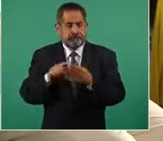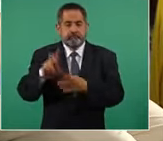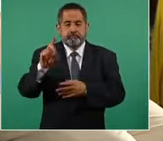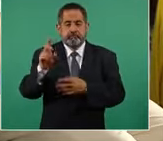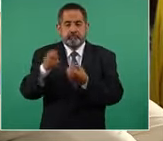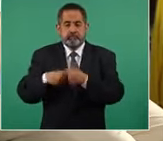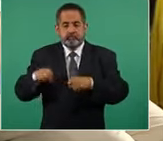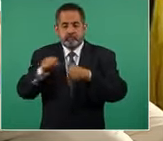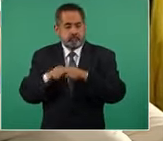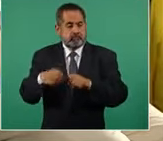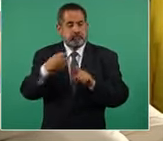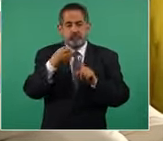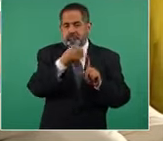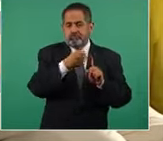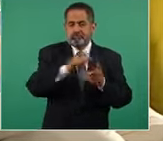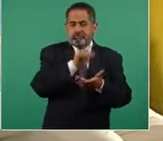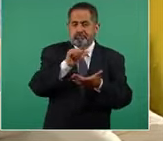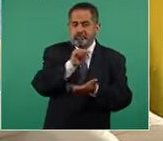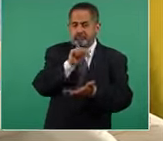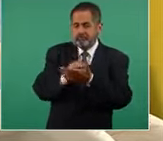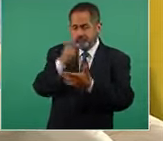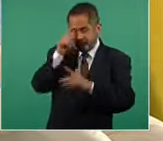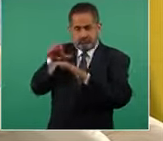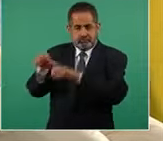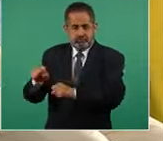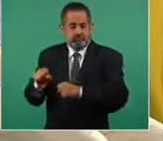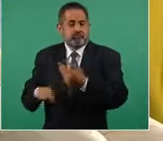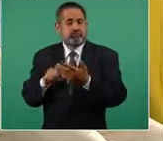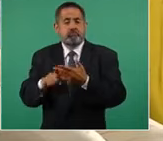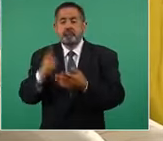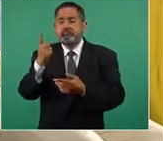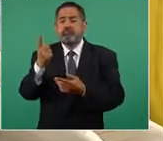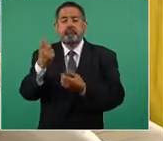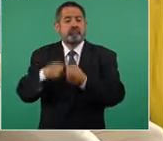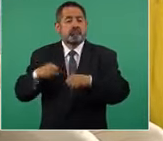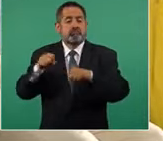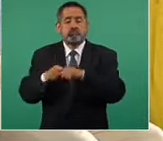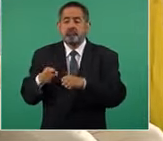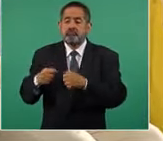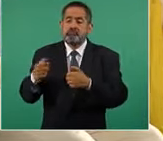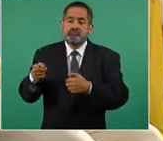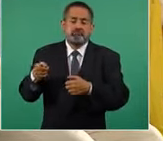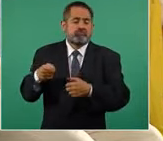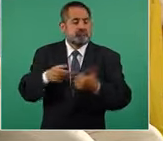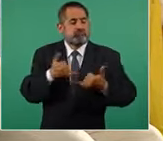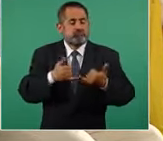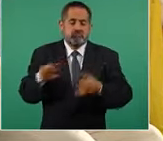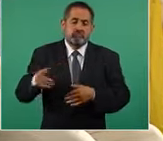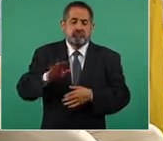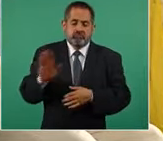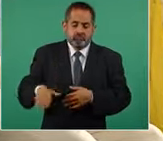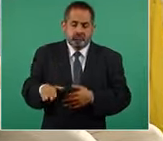socios con órdenes de aprehensión, con un socio que falleció por negligencia, de la